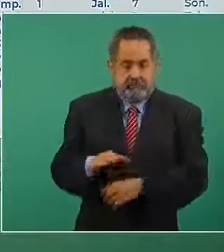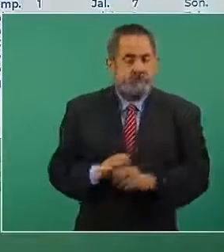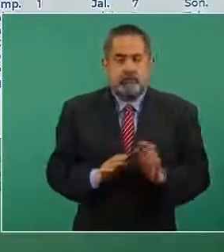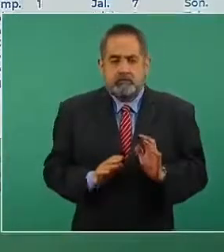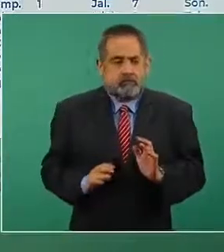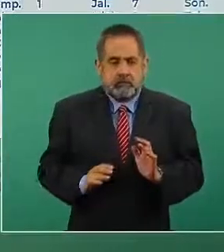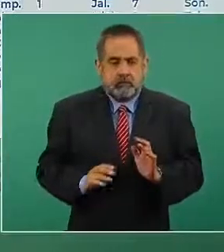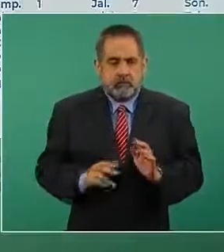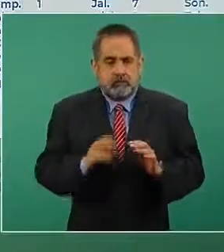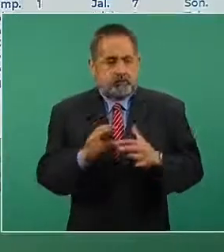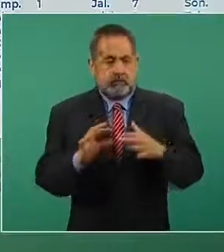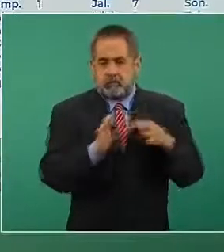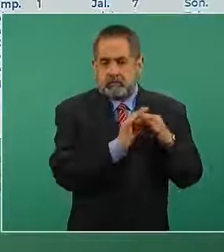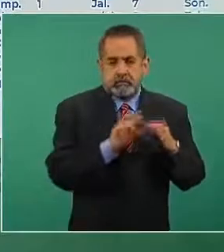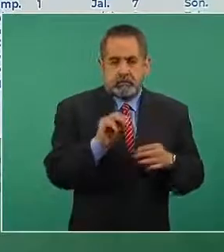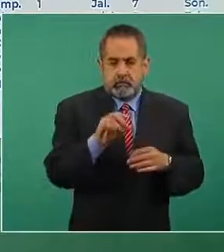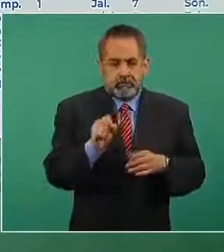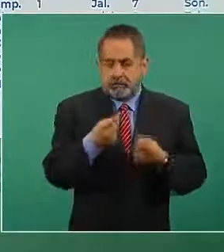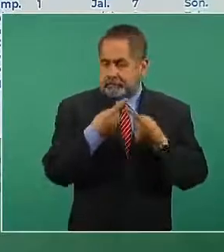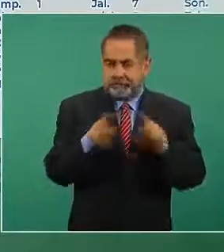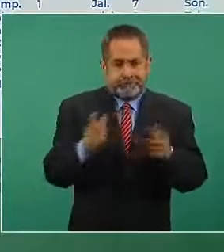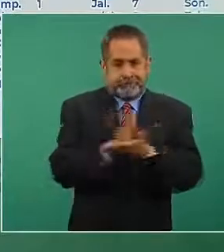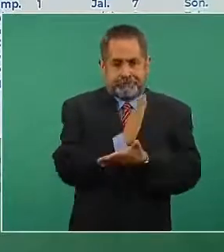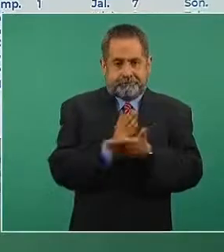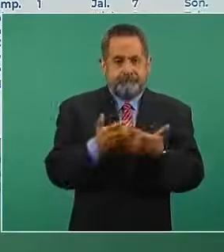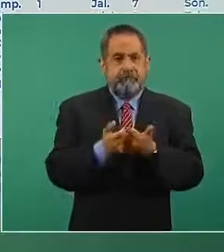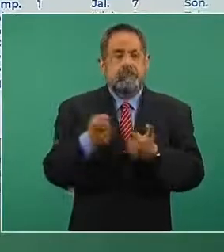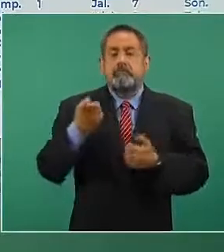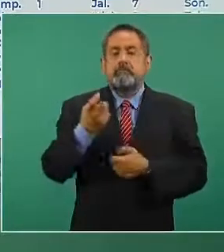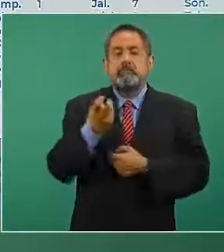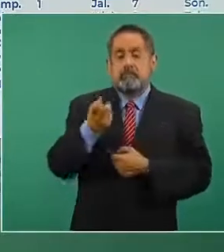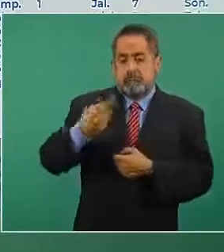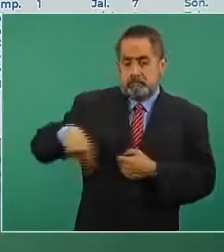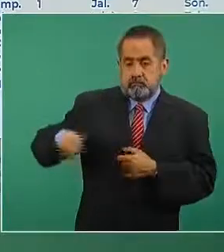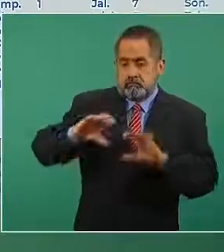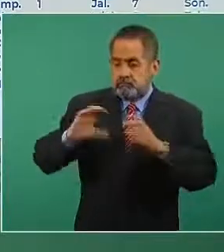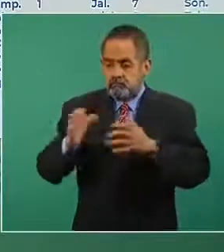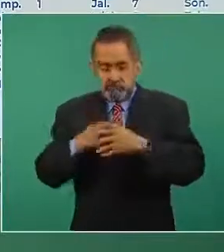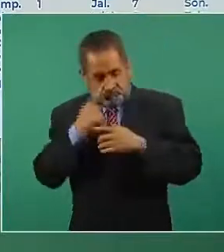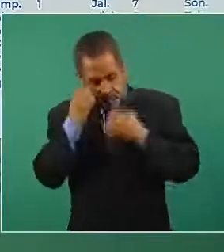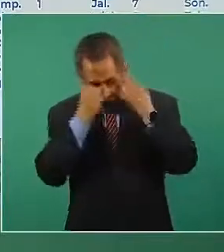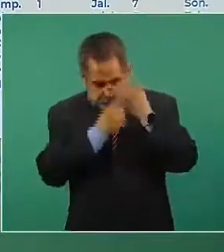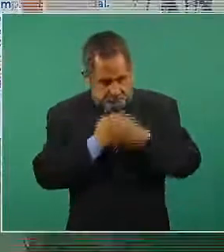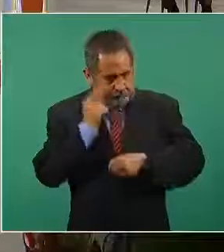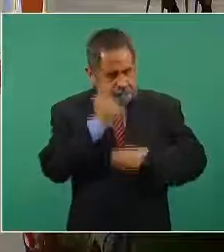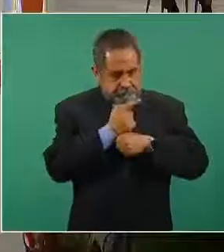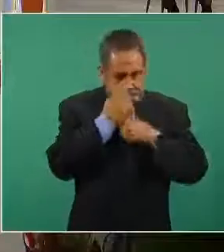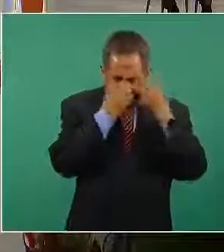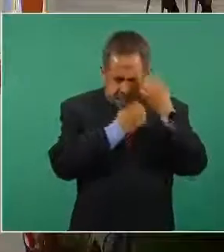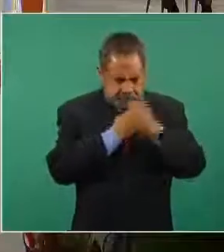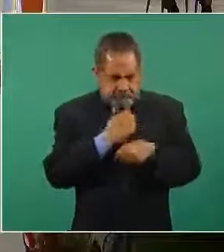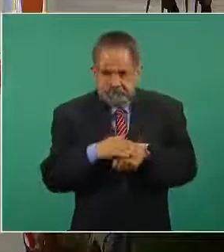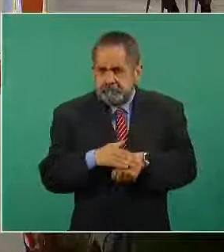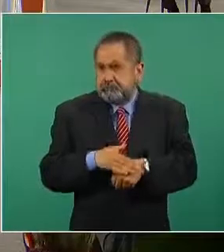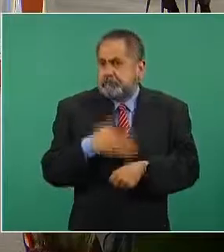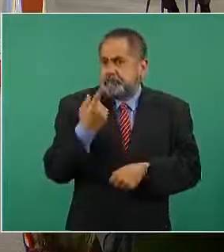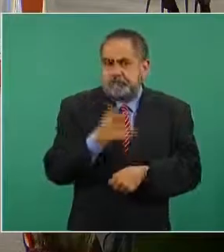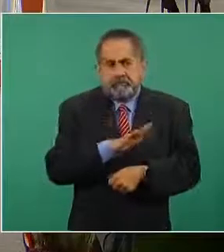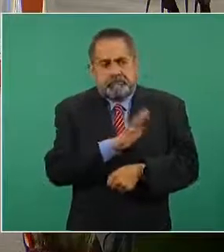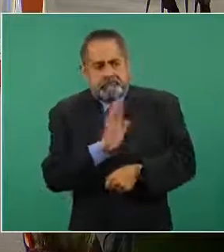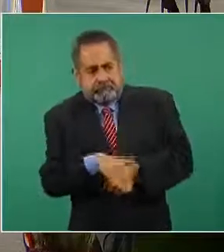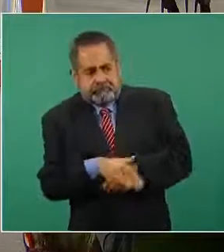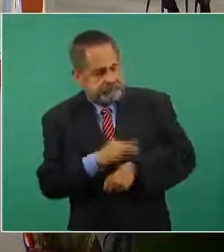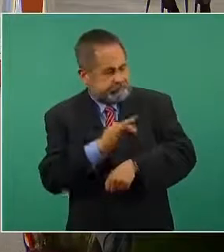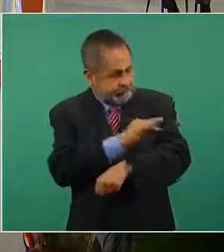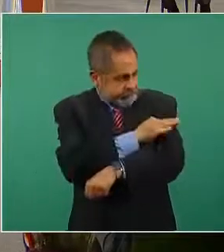se explica por la vacuna. Por eso tenemos un comité médico científico de dictaminación que está operando desde el inicio del